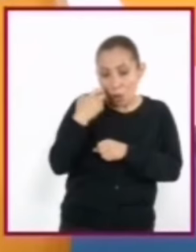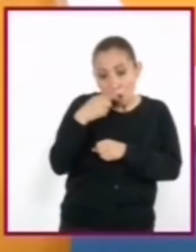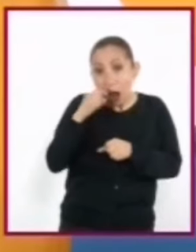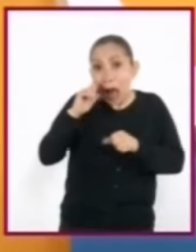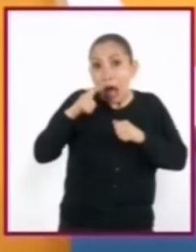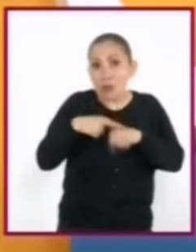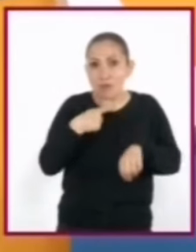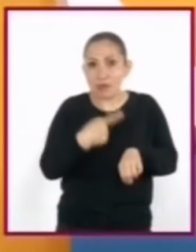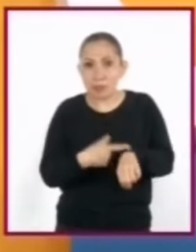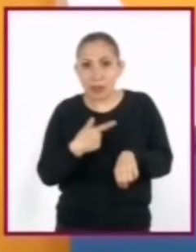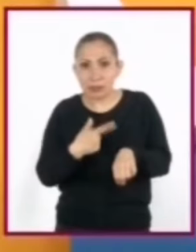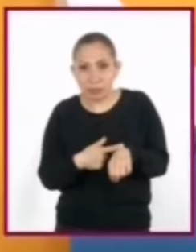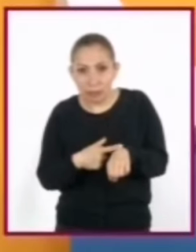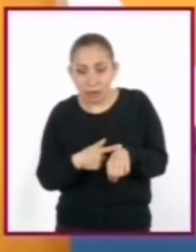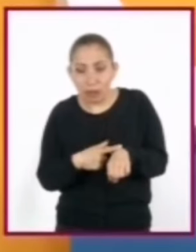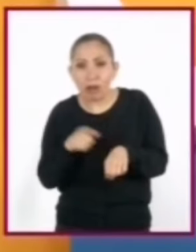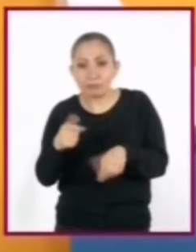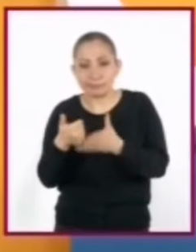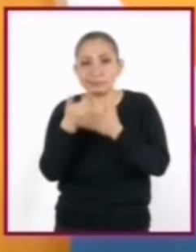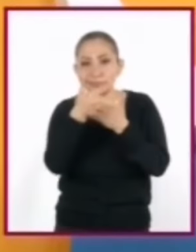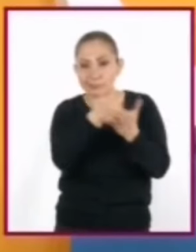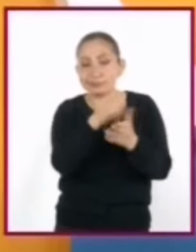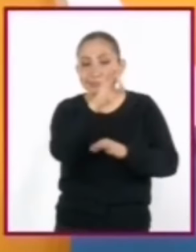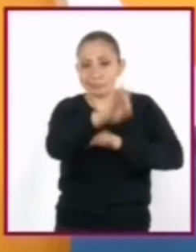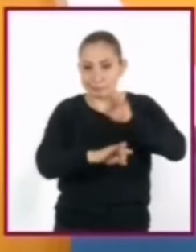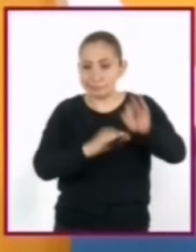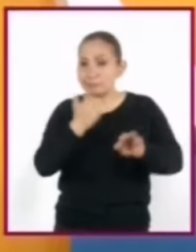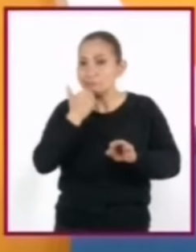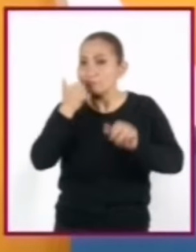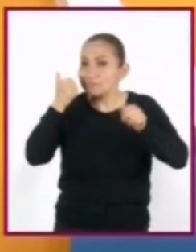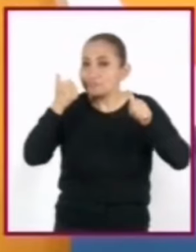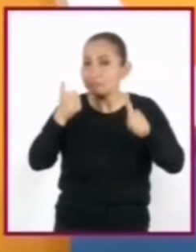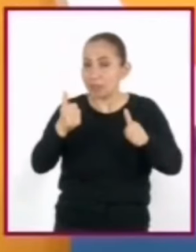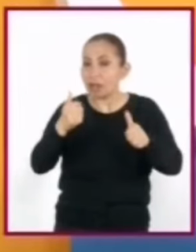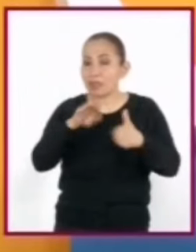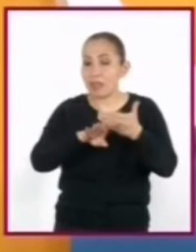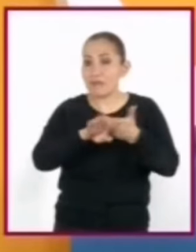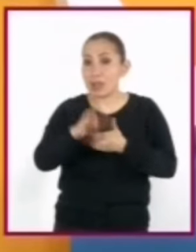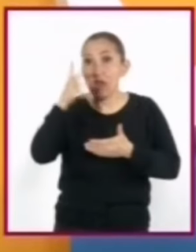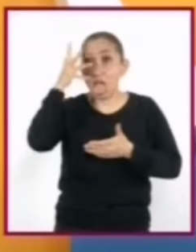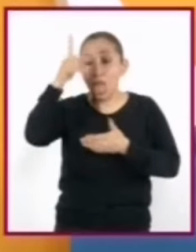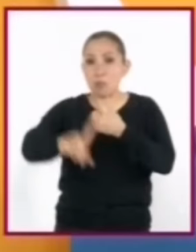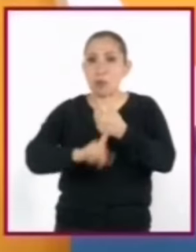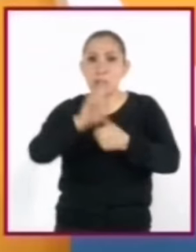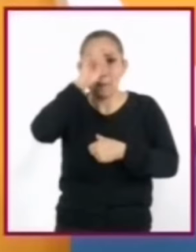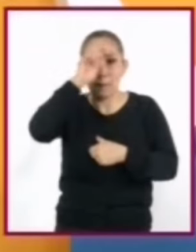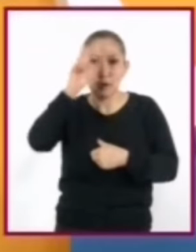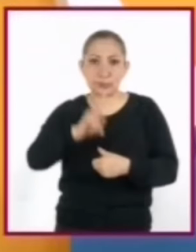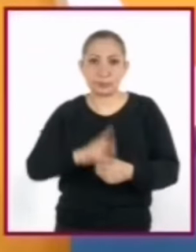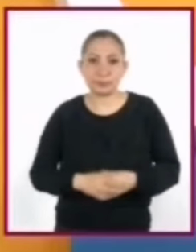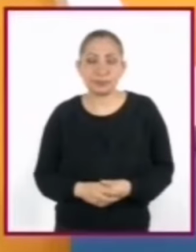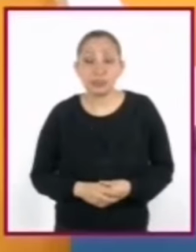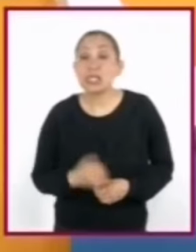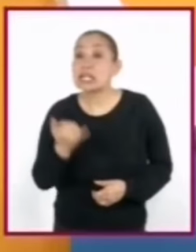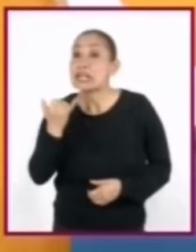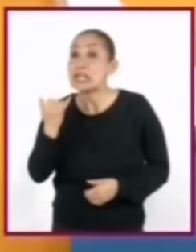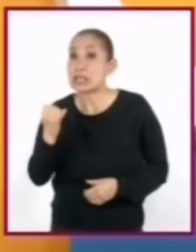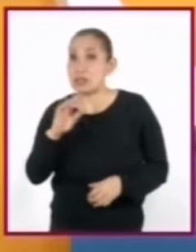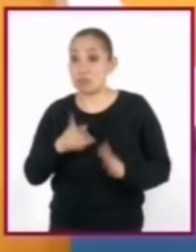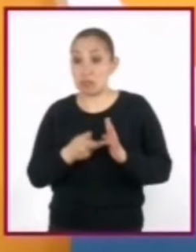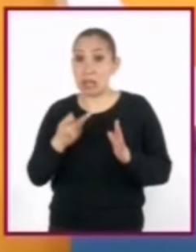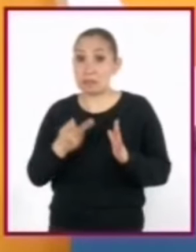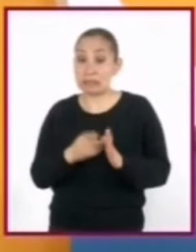de alguna enfermedad permite tratamientos eficaces que evitan complicaciones graves y, en